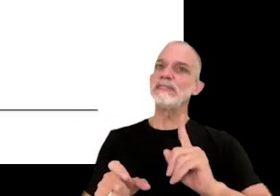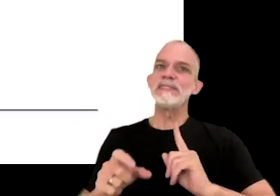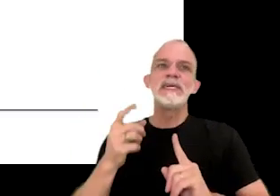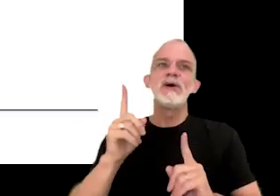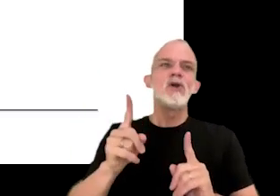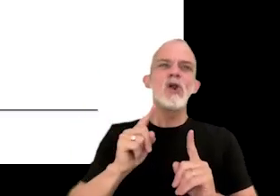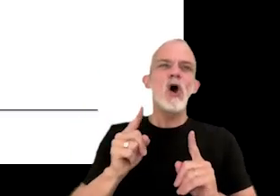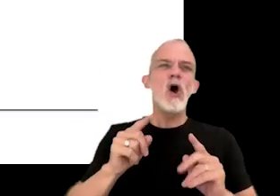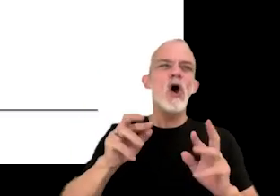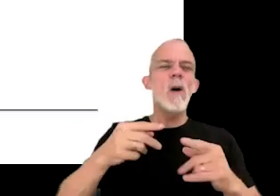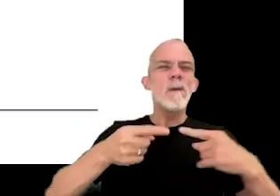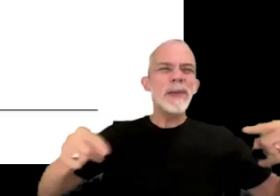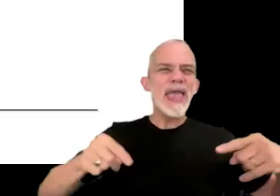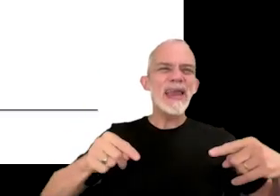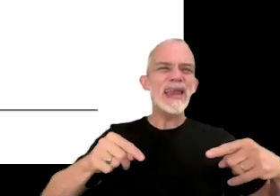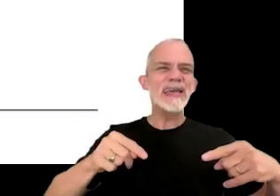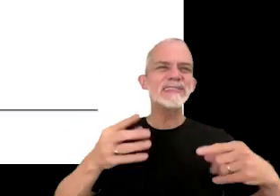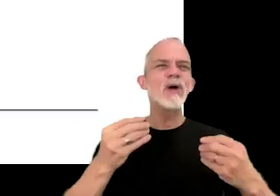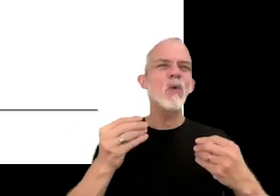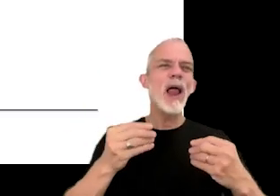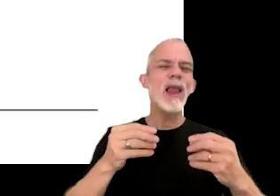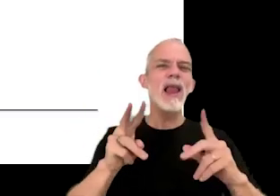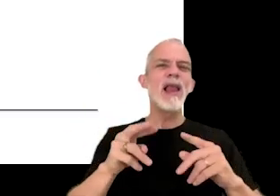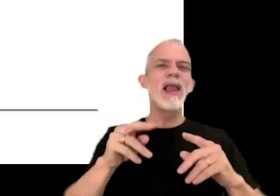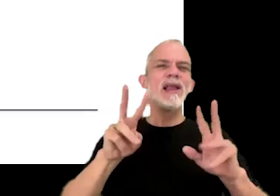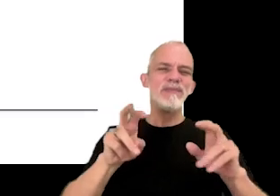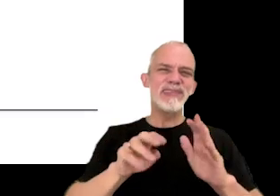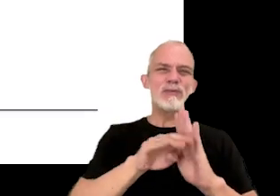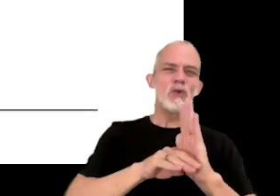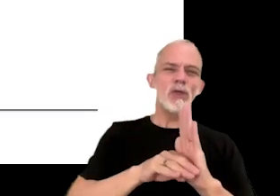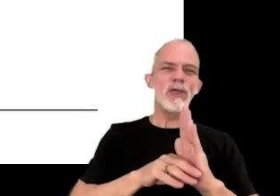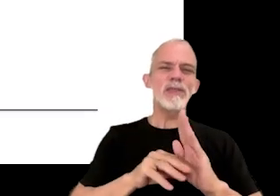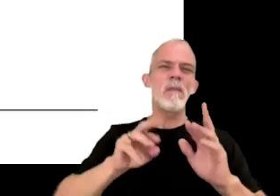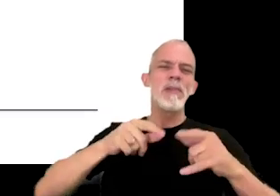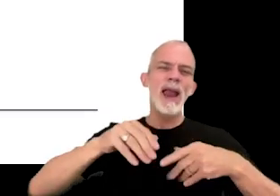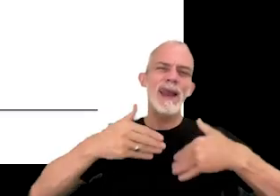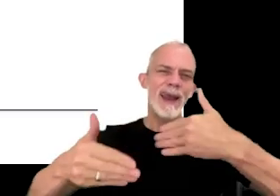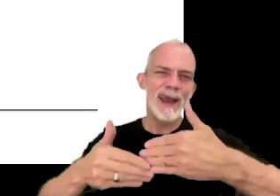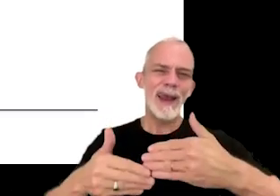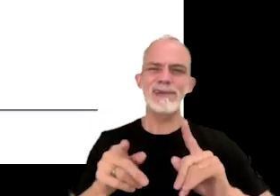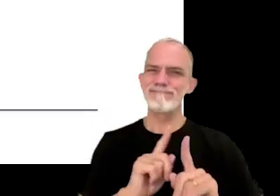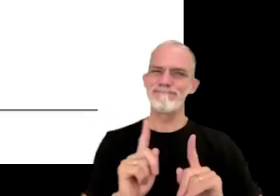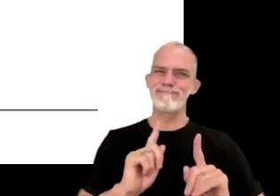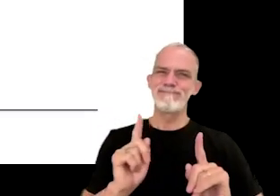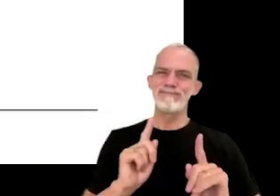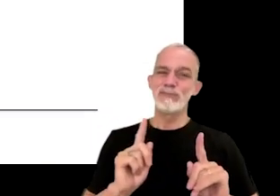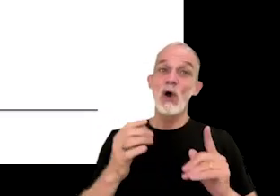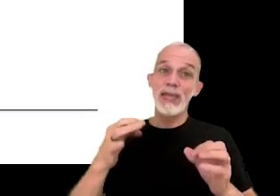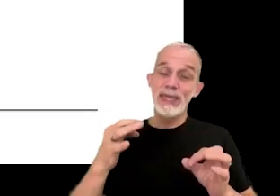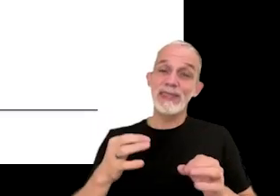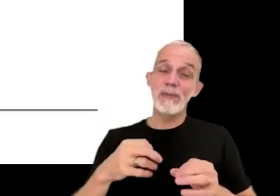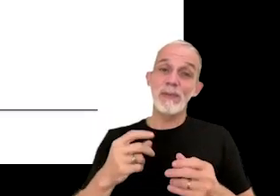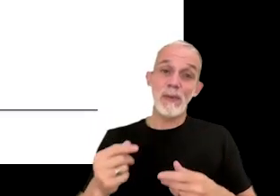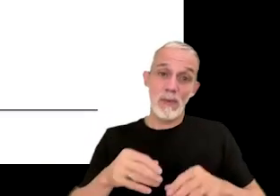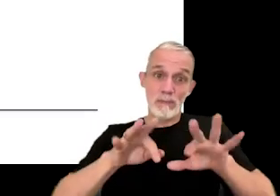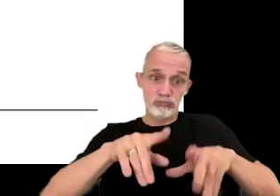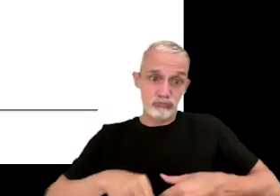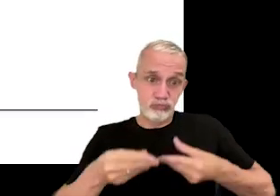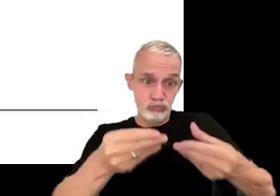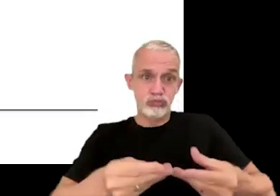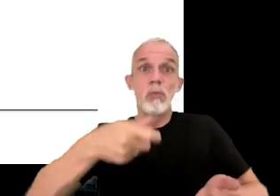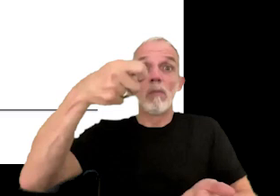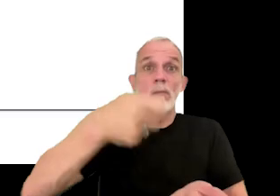regularizado bienes bajo el régimen de regularización de activos y debería haber presentado y